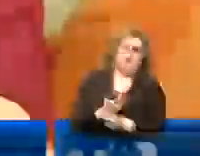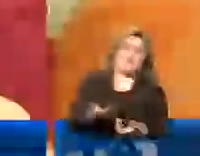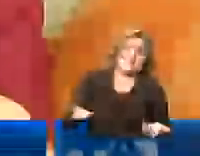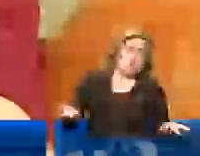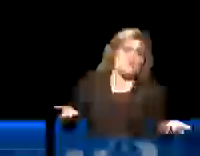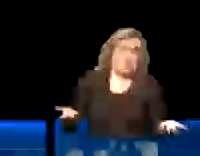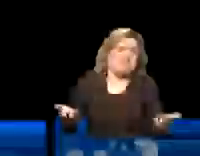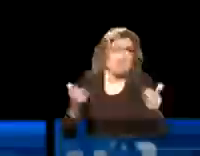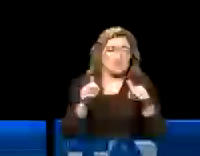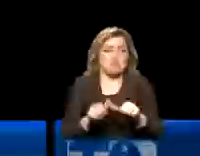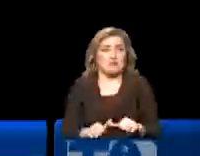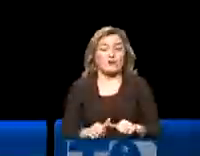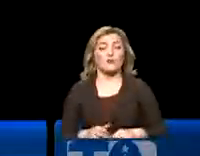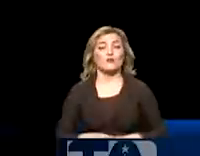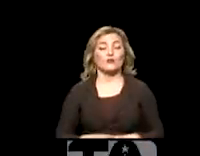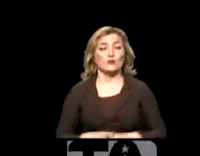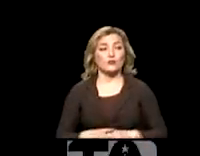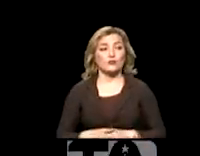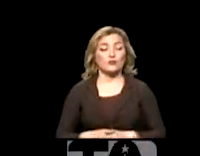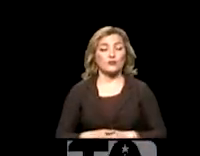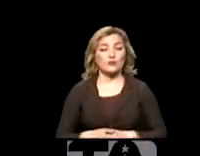quedarse.